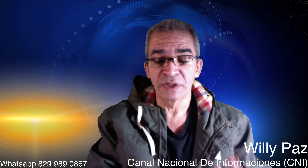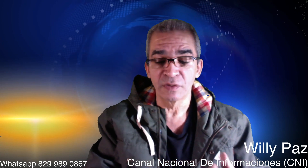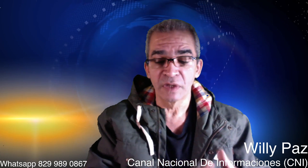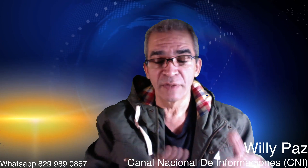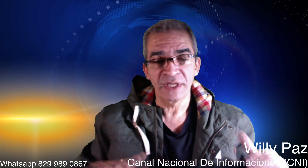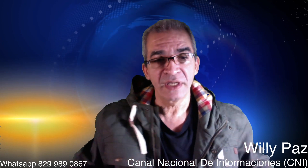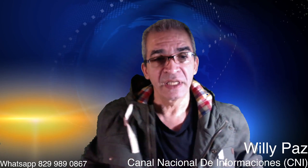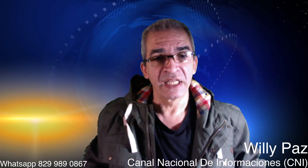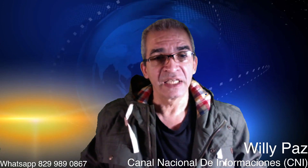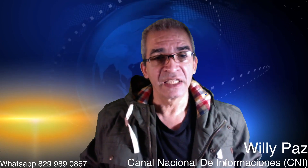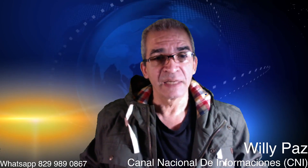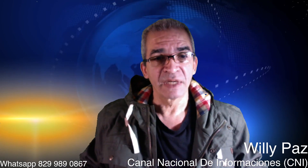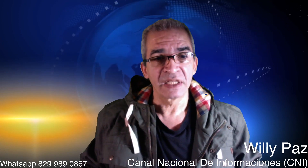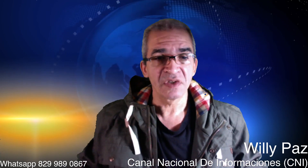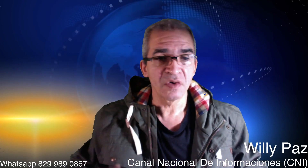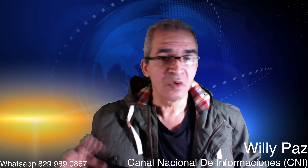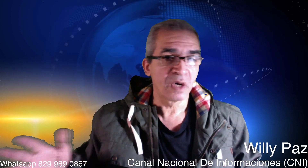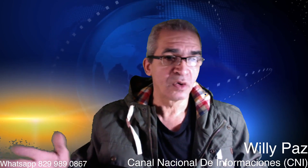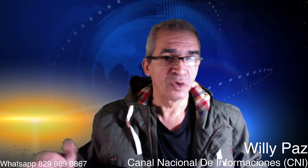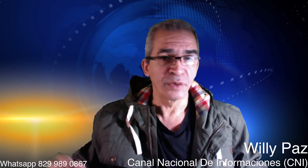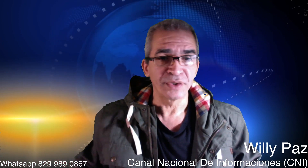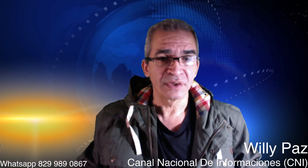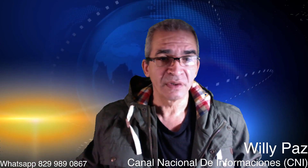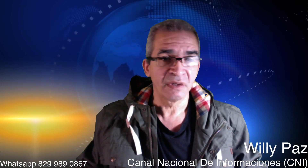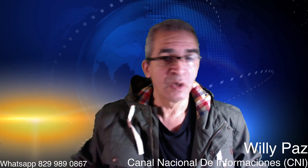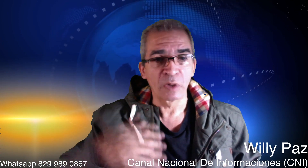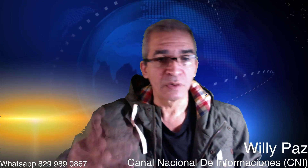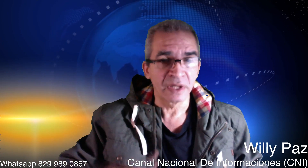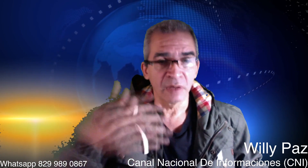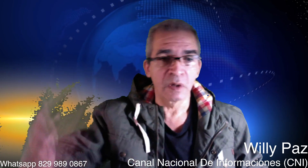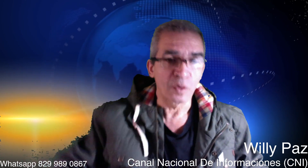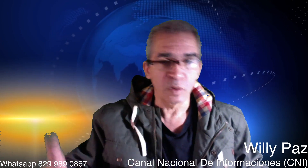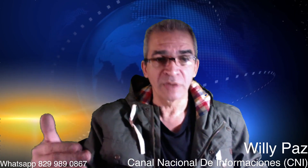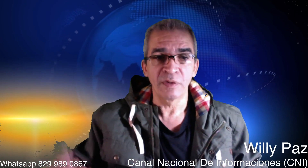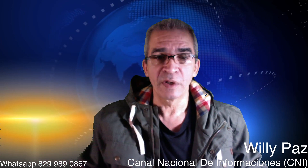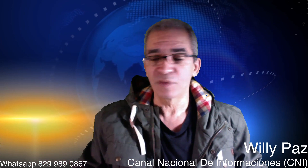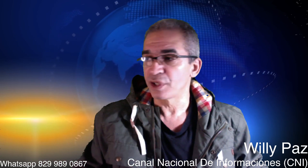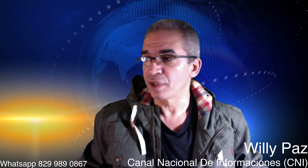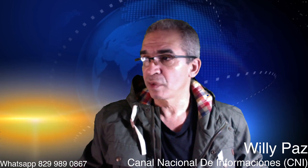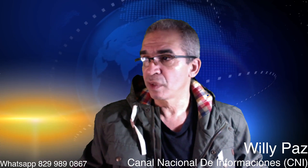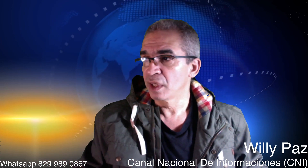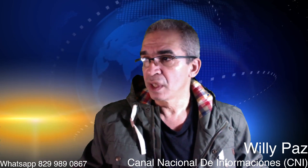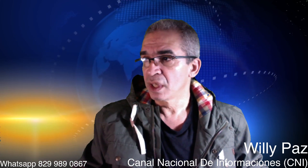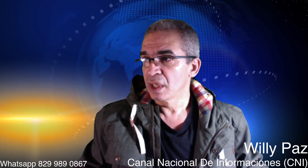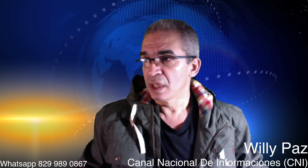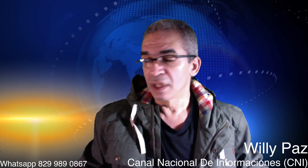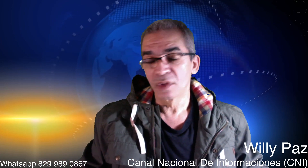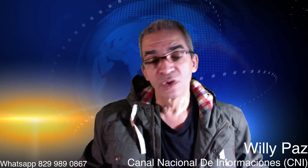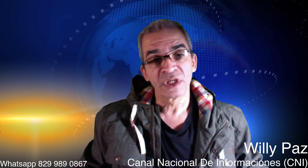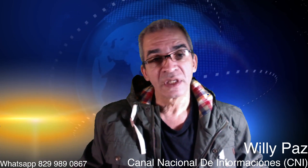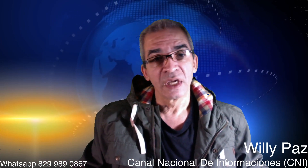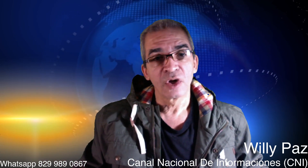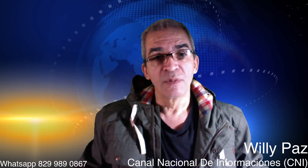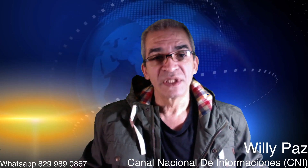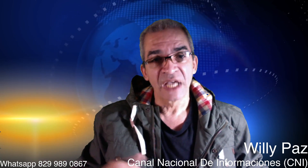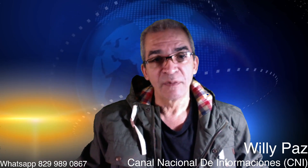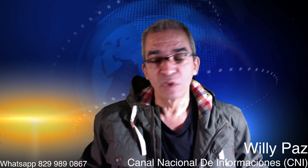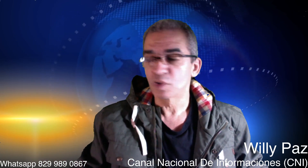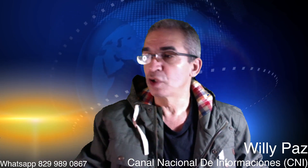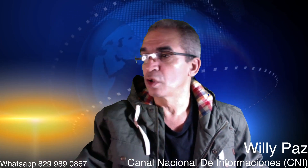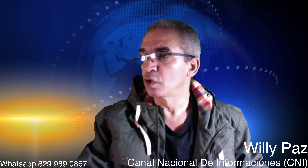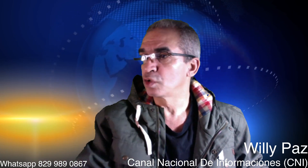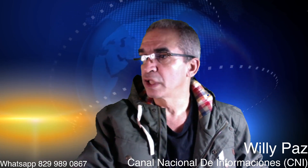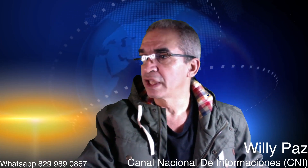Porque si lo hacen una vez y nadie le llama la atención, lo hago dos veces. Y lo hago tres, y lo hago cuatro, y lo hago cinco. Y entonces